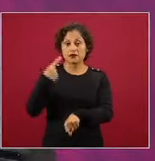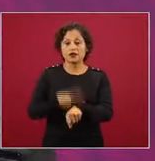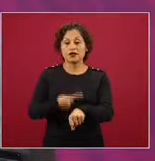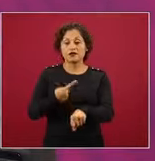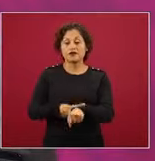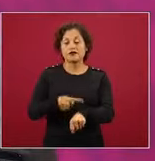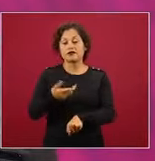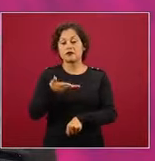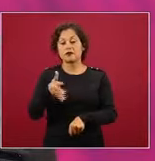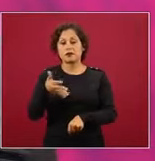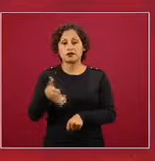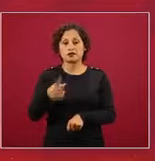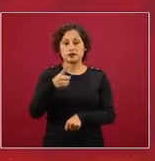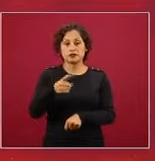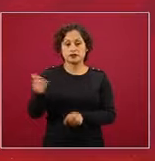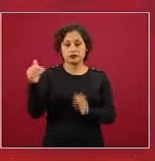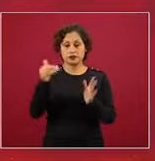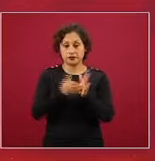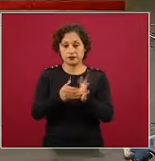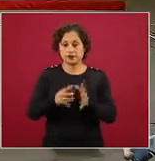de los 100,000.